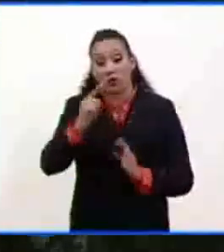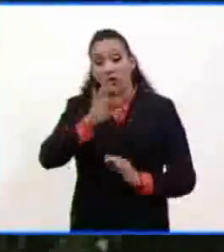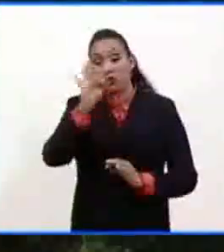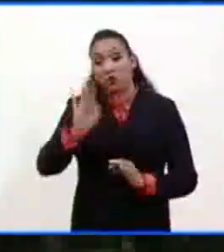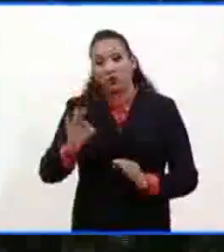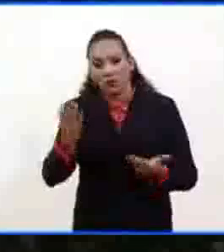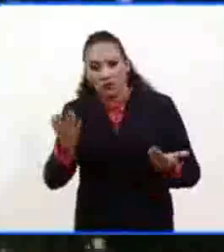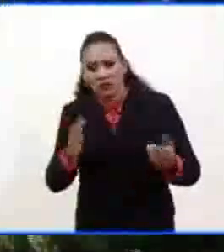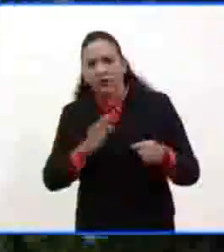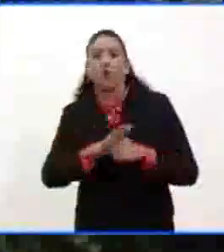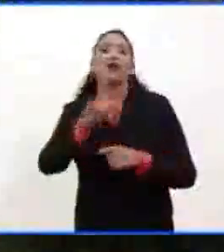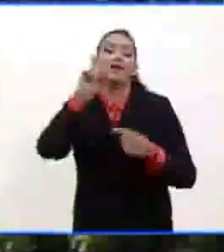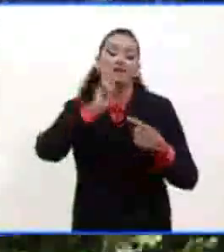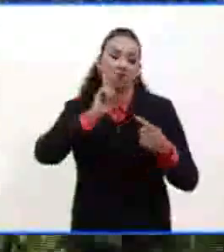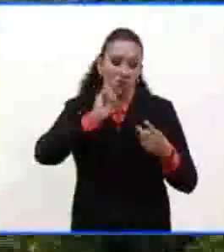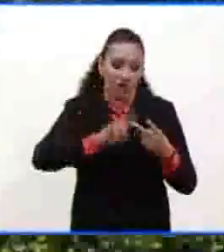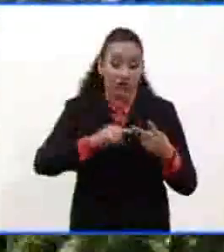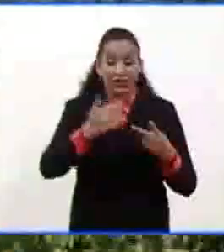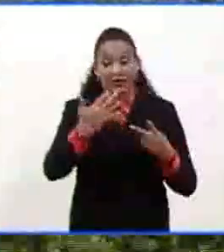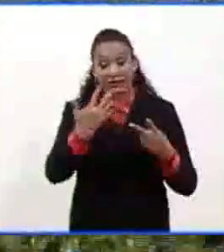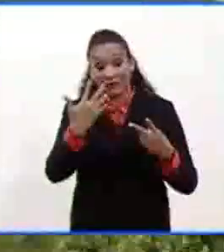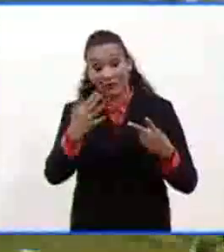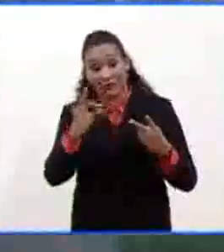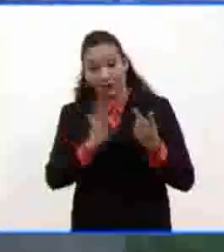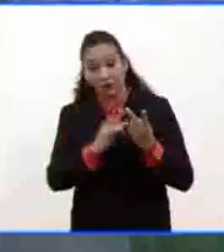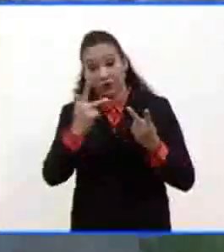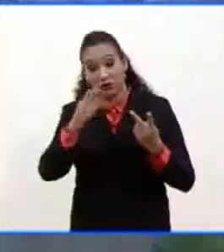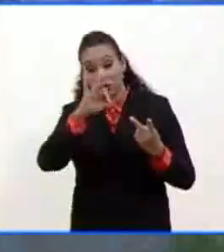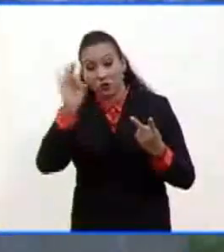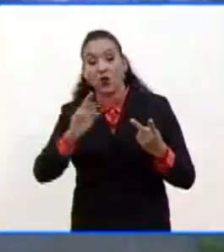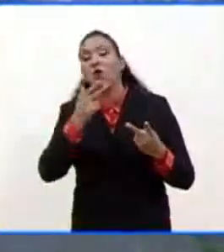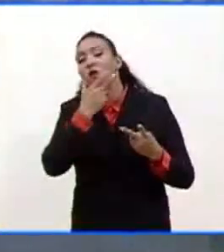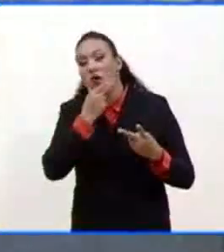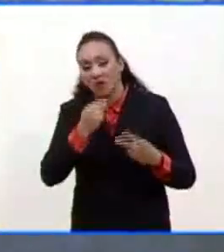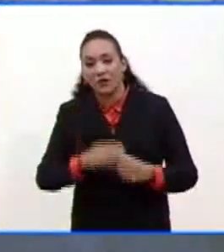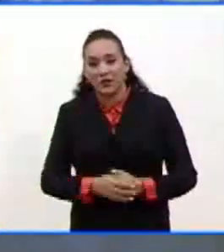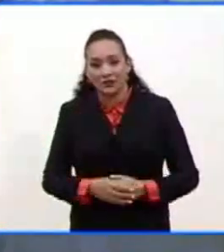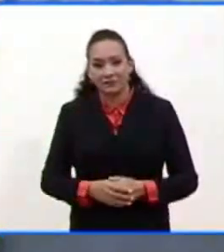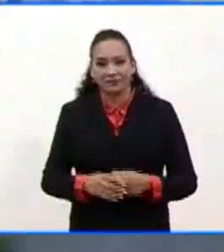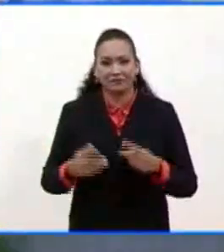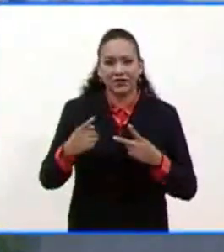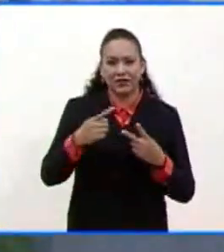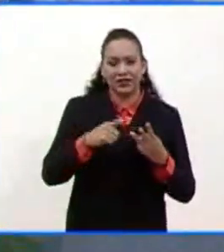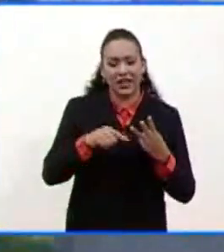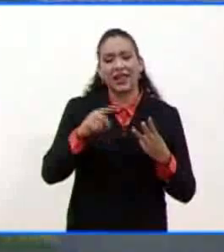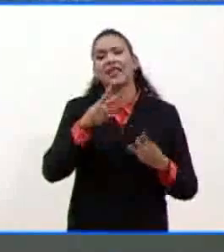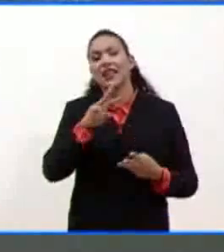44.1% correspondió a mujeres y 55.8% a hombres. En